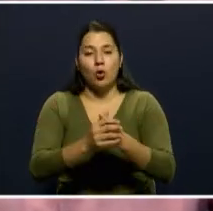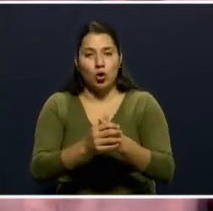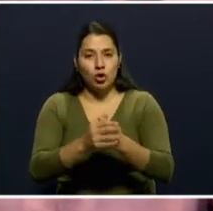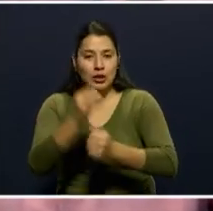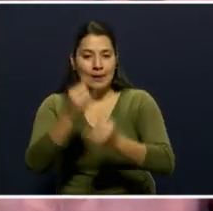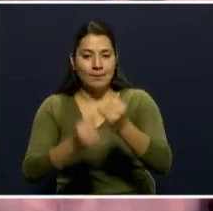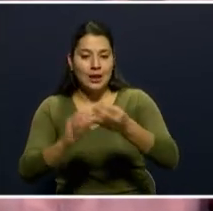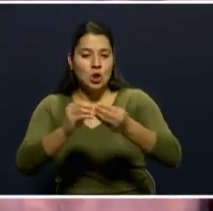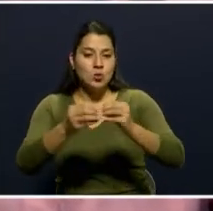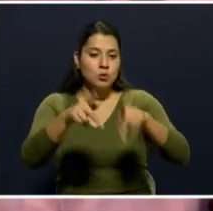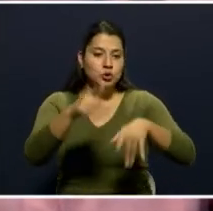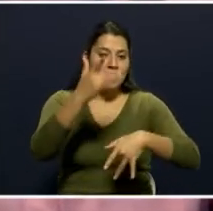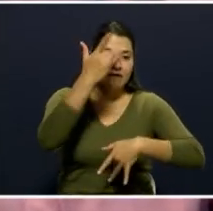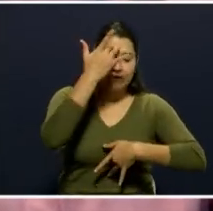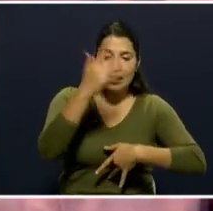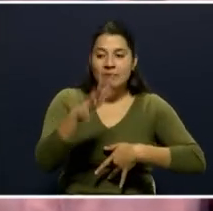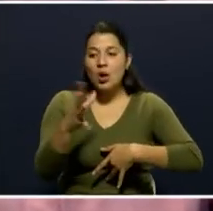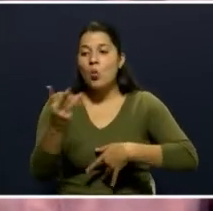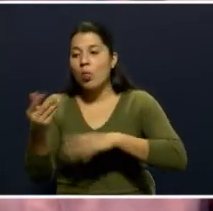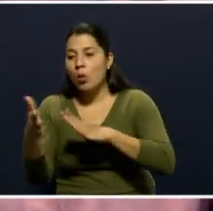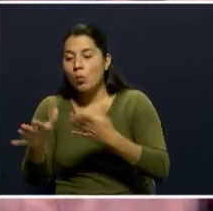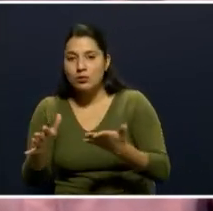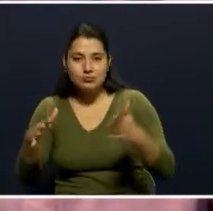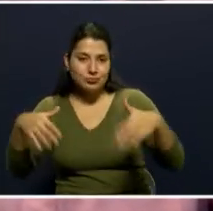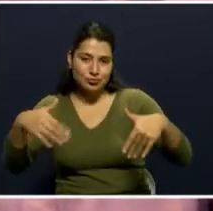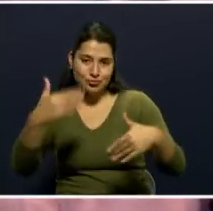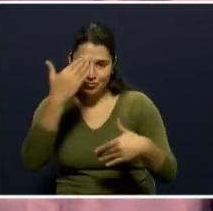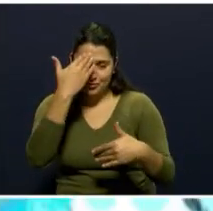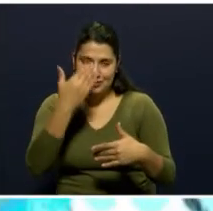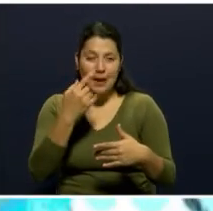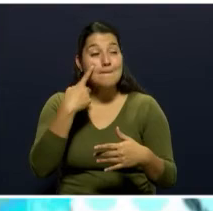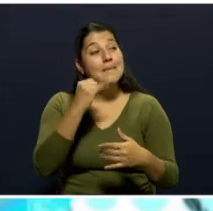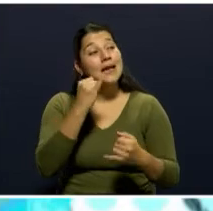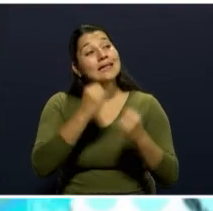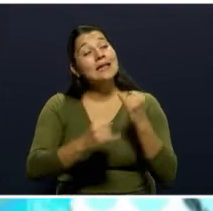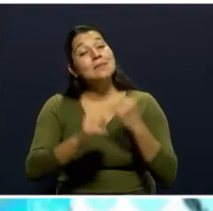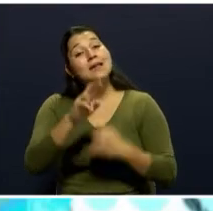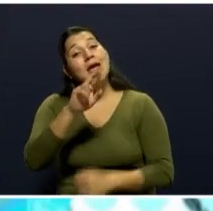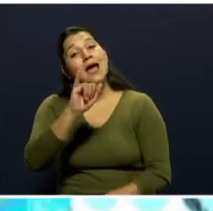sobre el comportamiento. Irene, para cerrar.